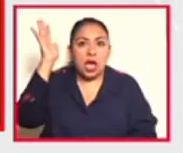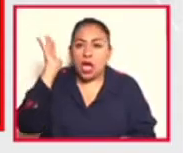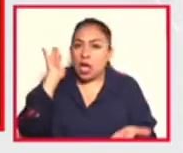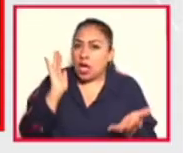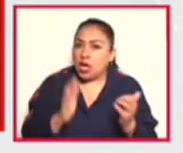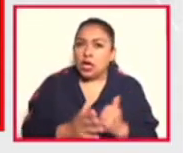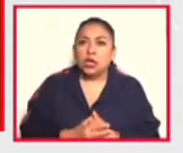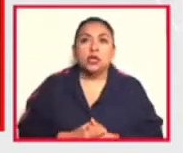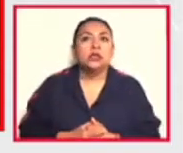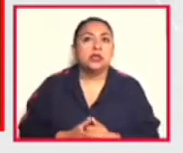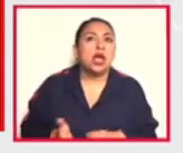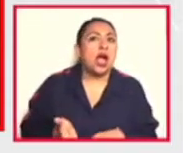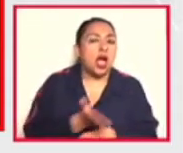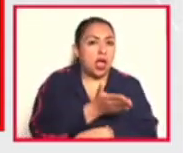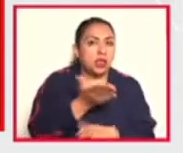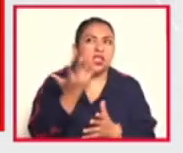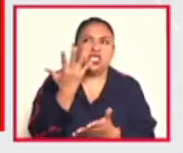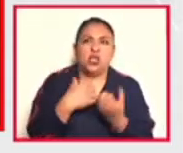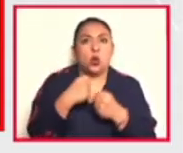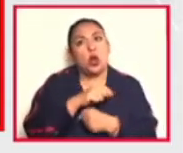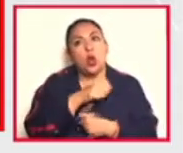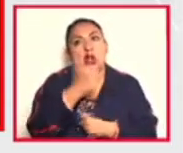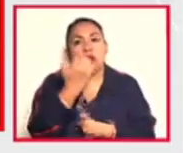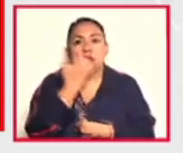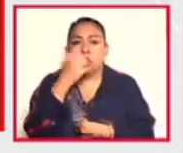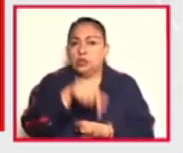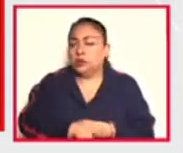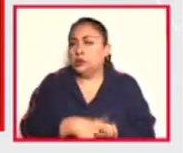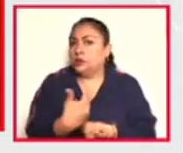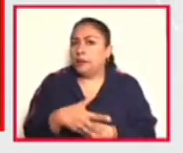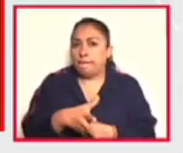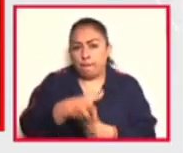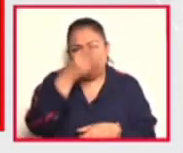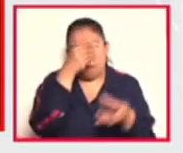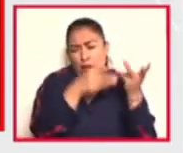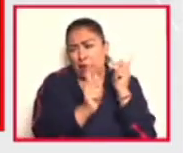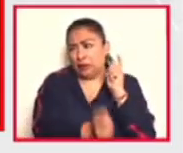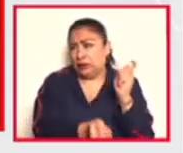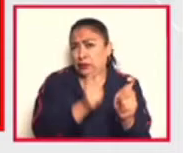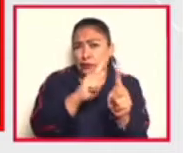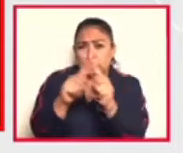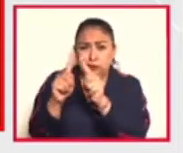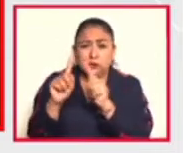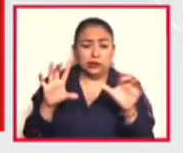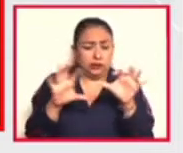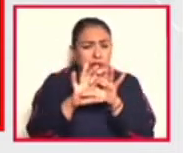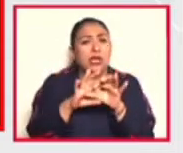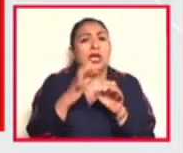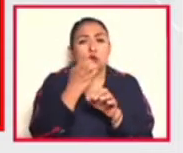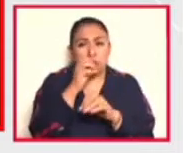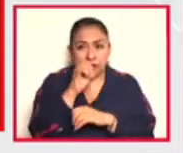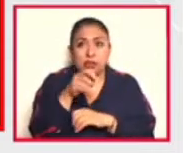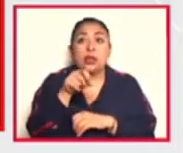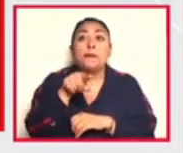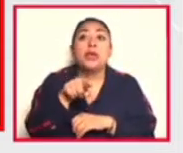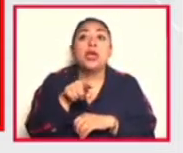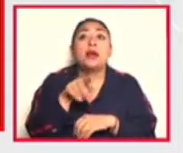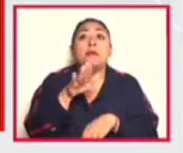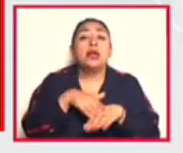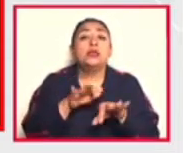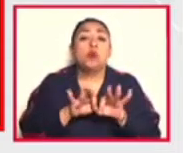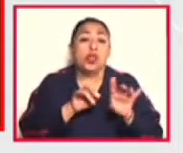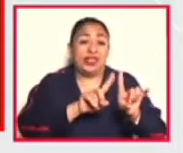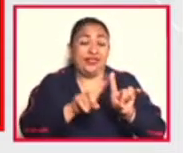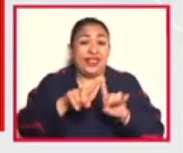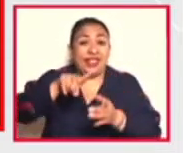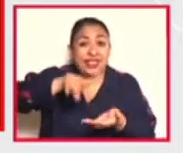vez 5 años en otras escuelas. Y tiene que ver con la escuela, pero también tiene que ver justo de esa diversidad que te